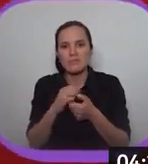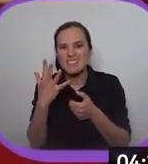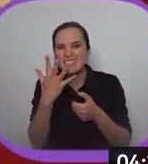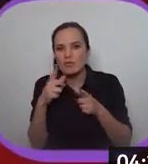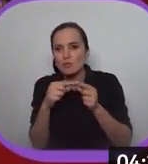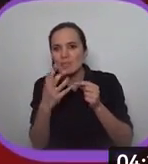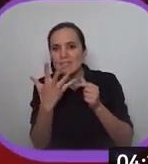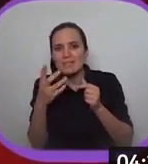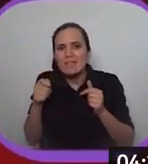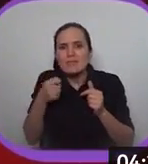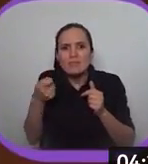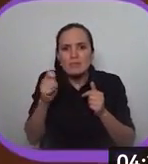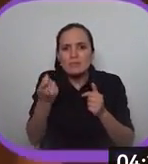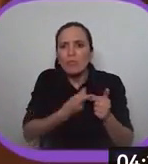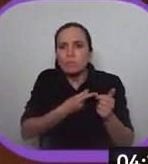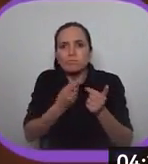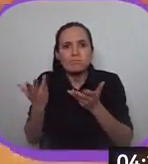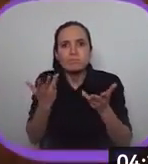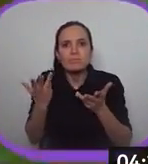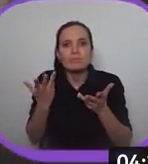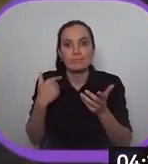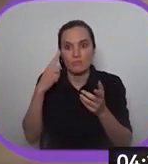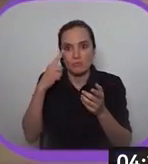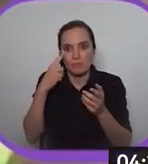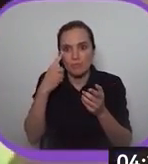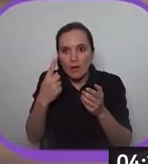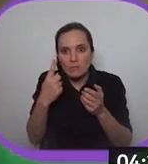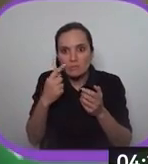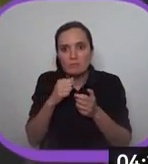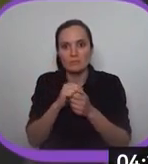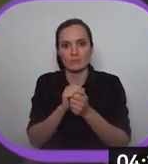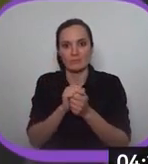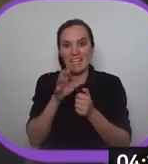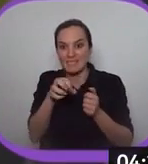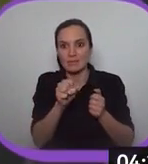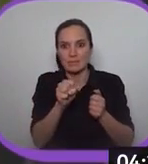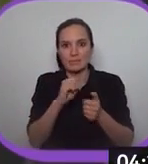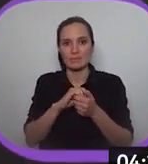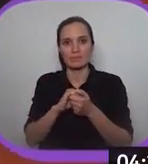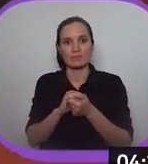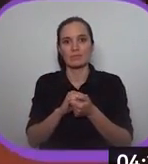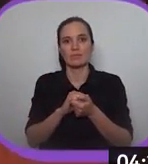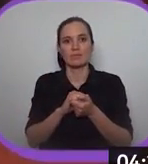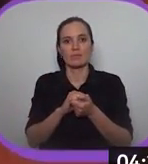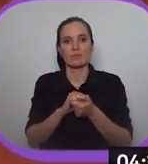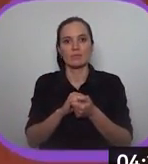Battle Force 5, ¿alguien sabe la ubicación de la llave de batalla? La tengo en la mira. ¡Eres la cazadora! ¡Tómala!